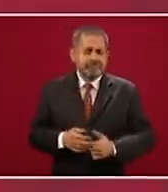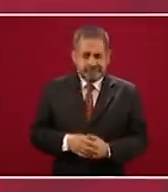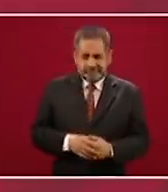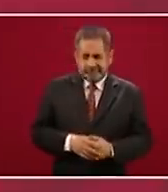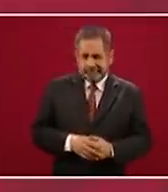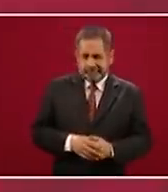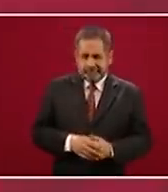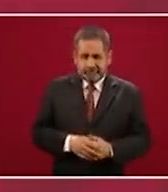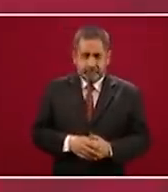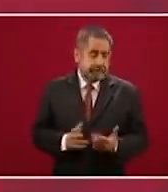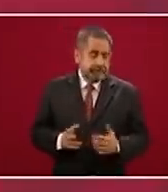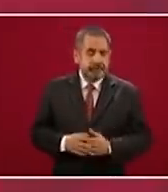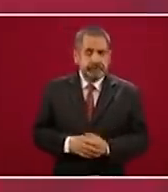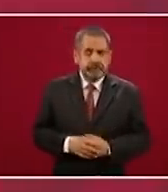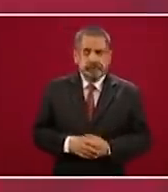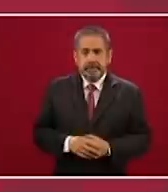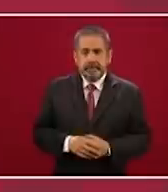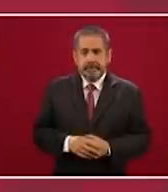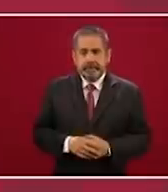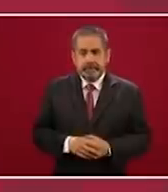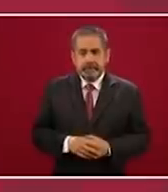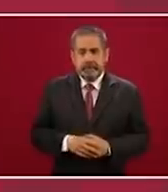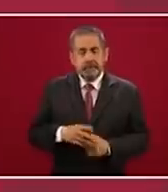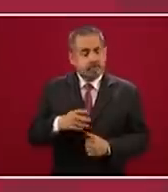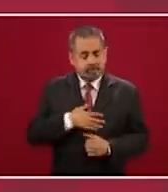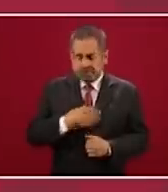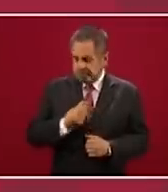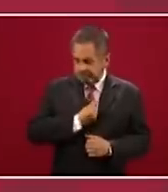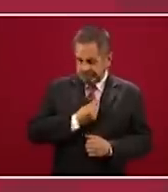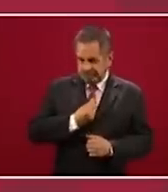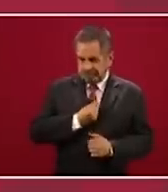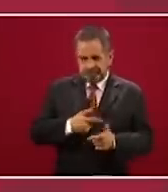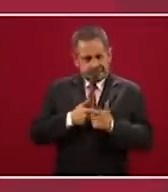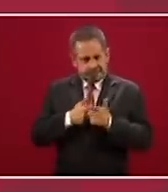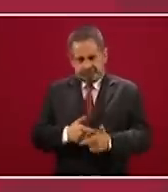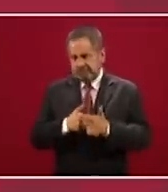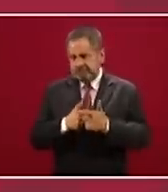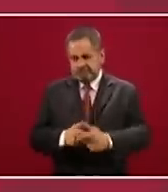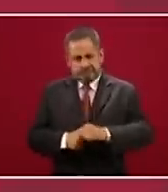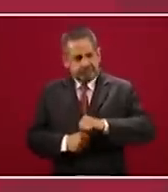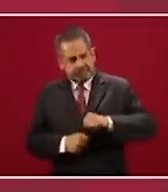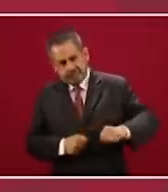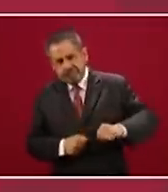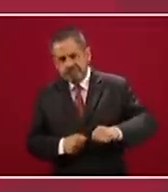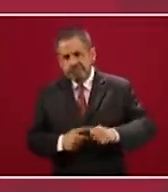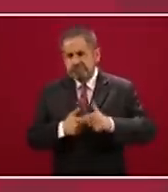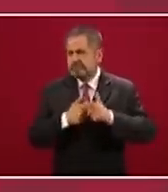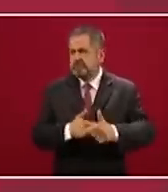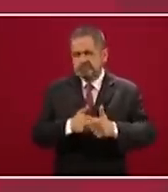De modo que voy a resistir. Además,